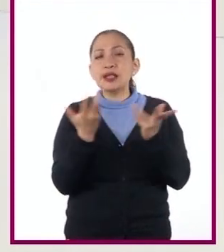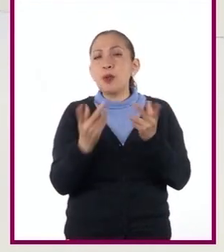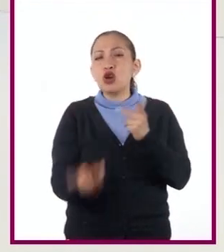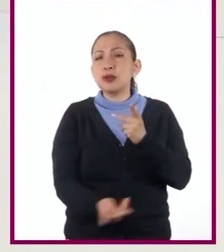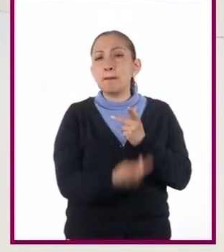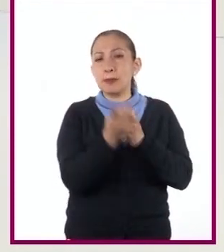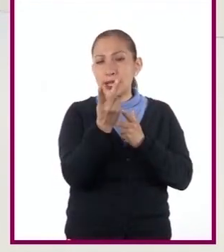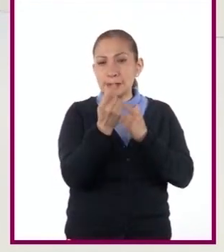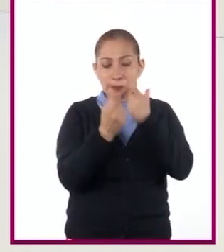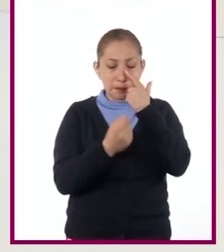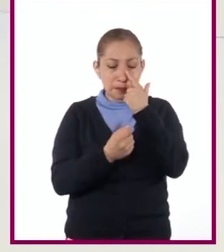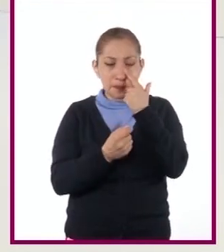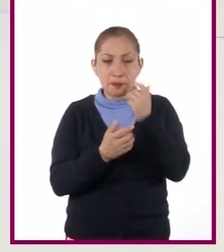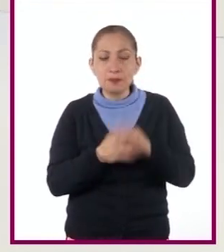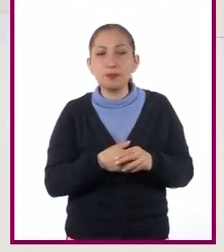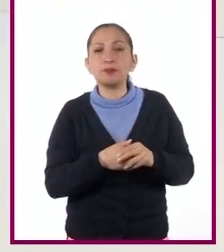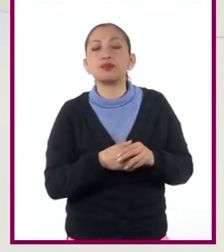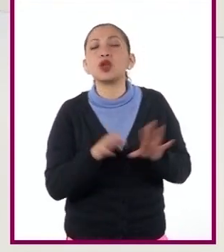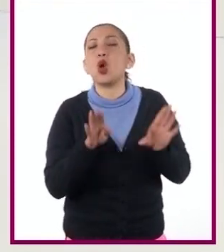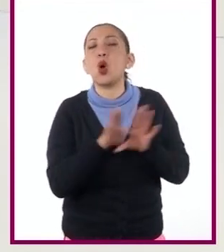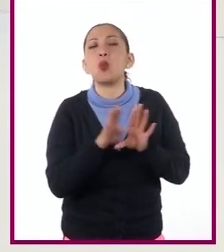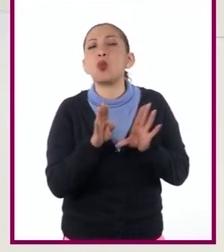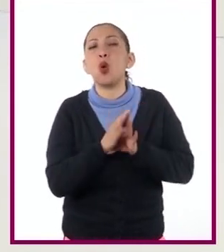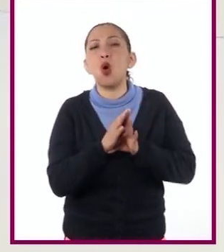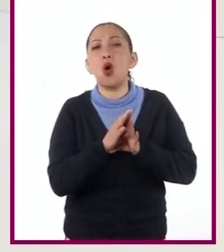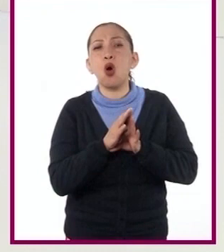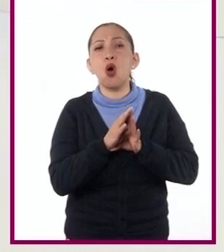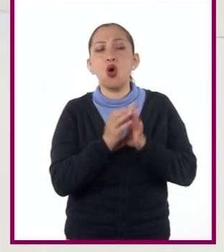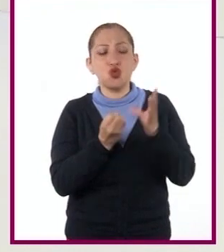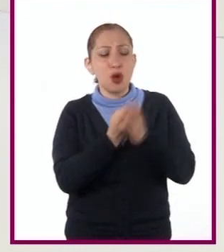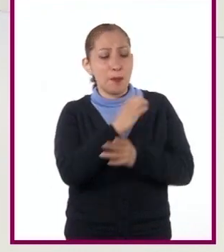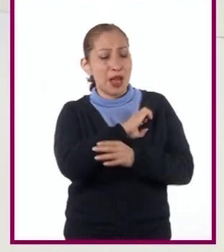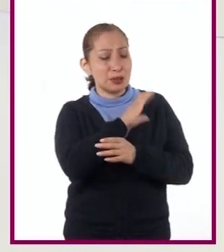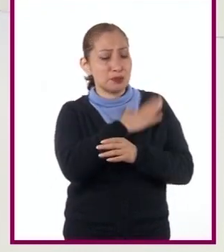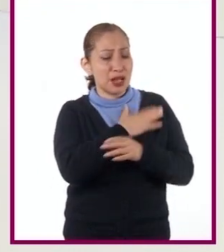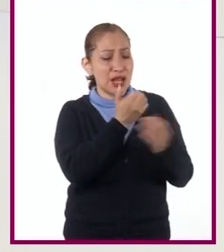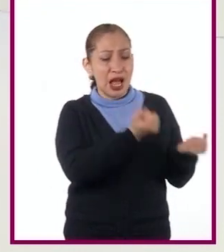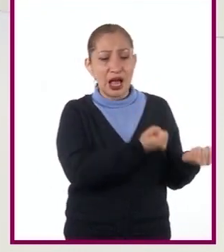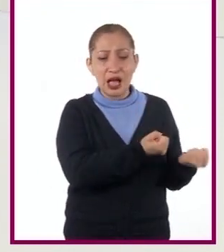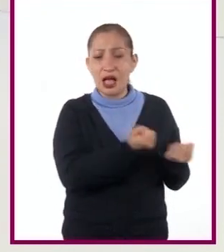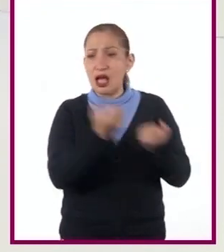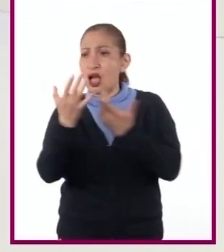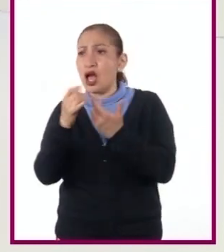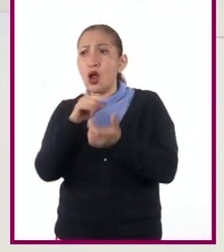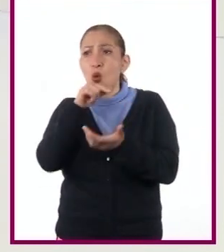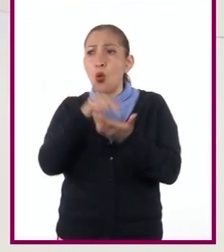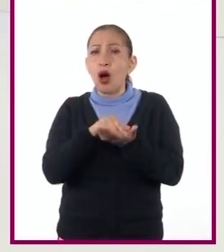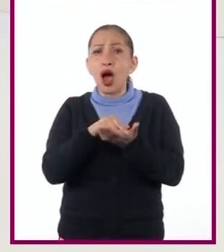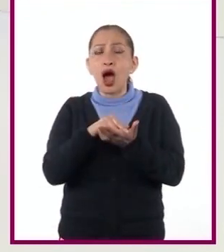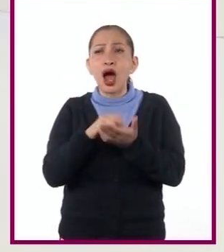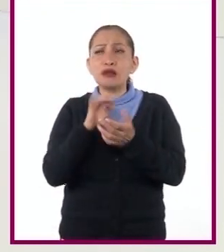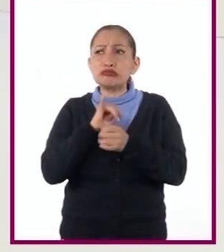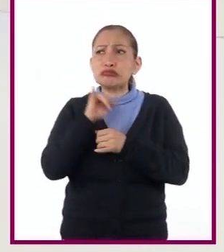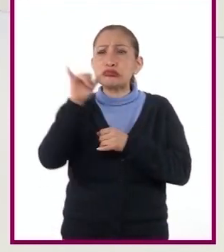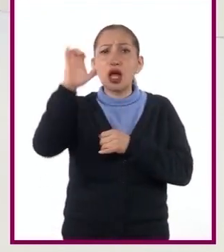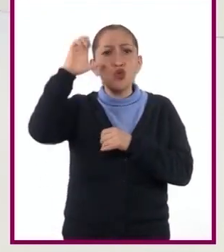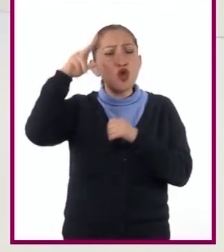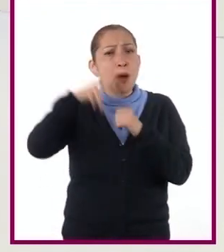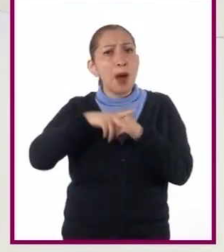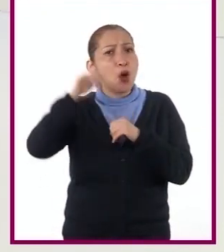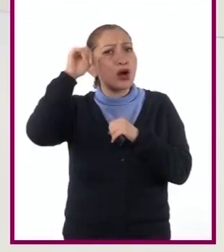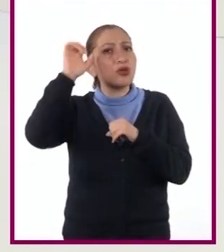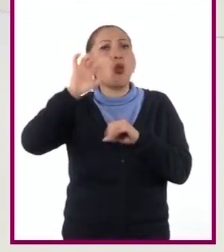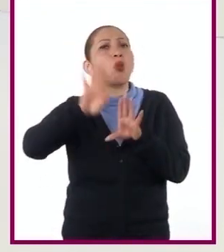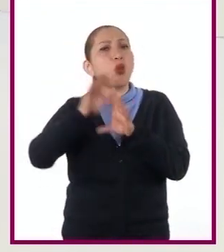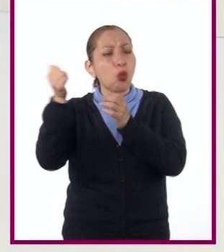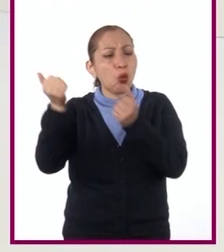siguientes preguntas. ¿Cómo llegaba a Nueva España productos de lugares tan lejanos como de Europa o